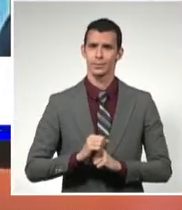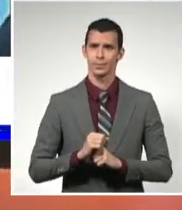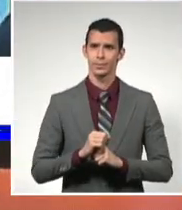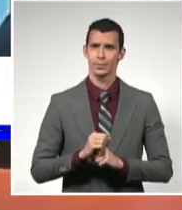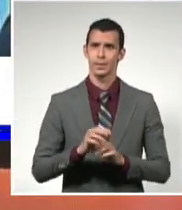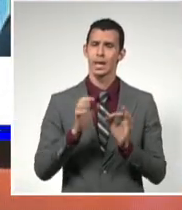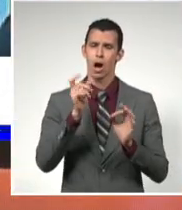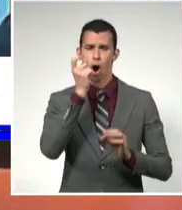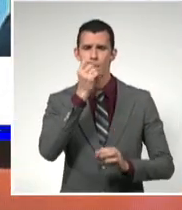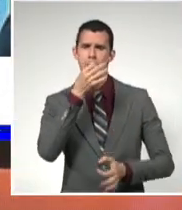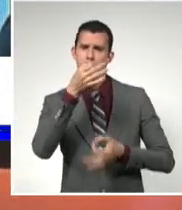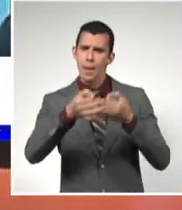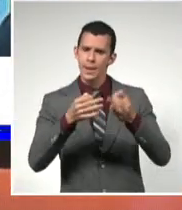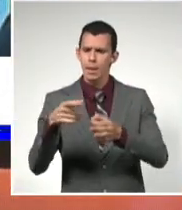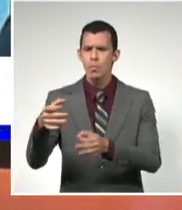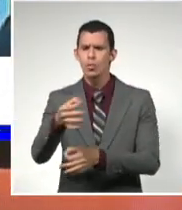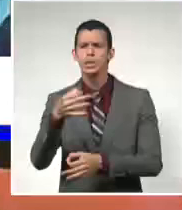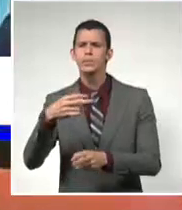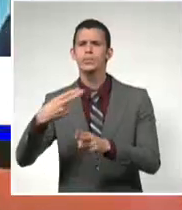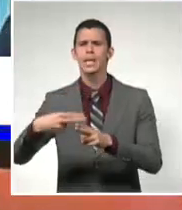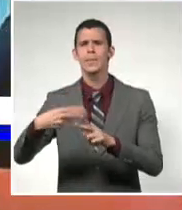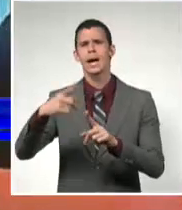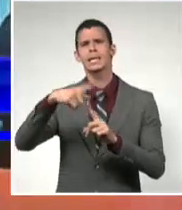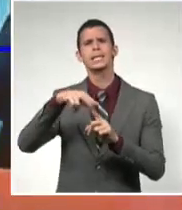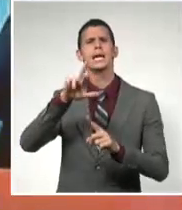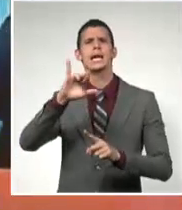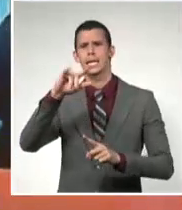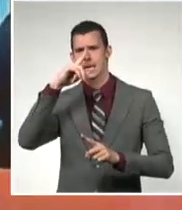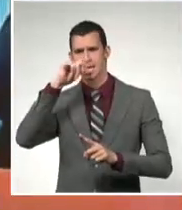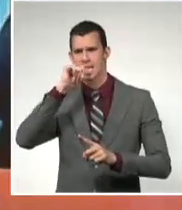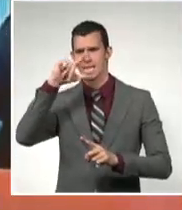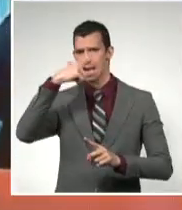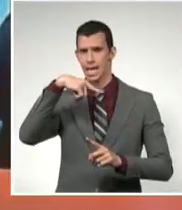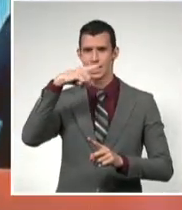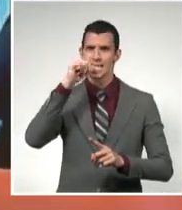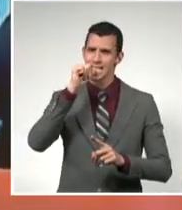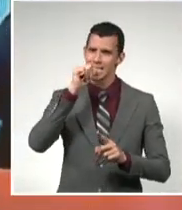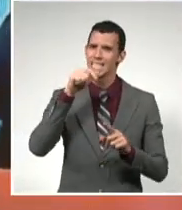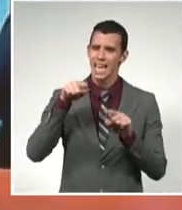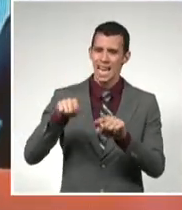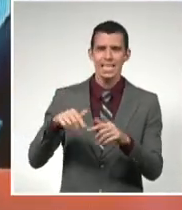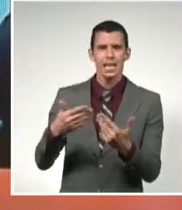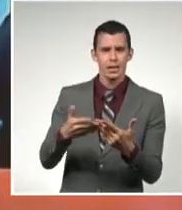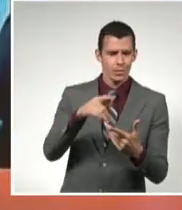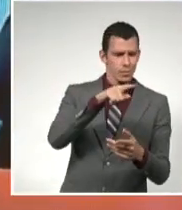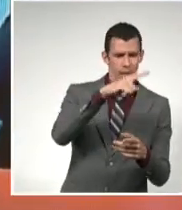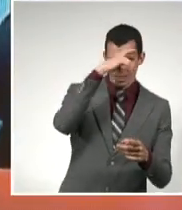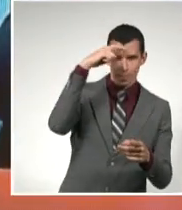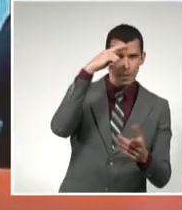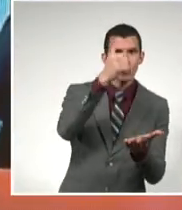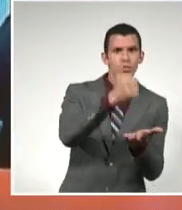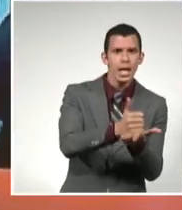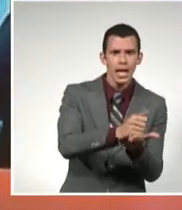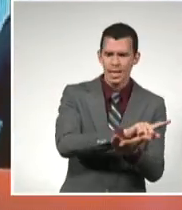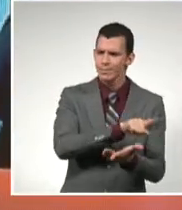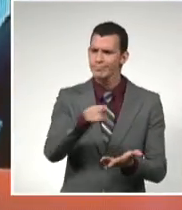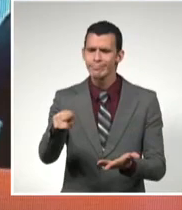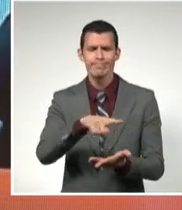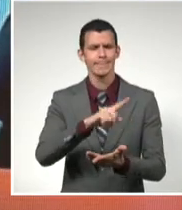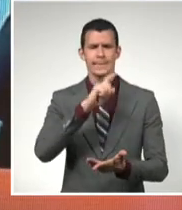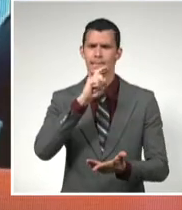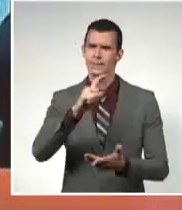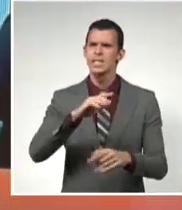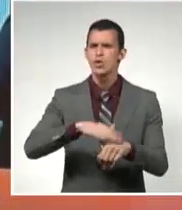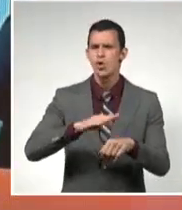tenida por la parte de karan gusta ife neta eso está inundado completo no pudimos llegar allá estamos quedó todo cerrado y se pegan todas las medidas se